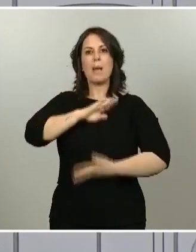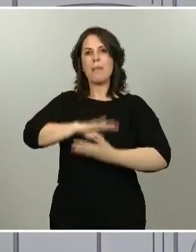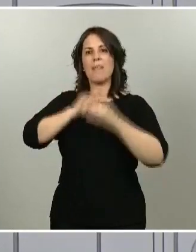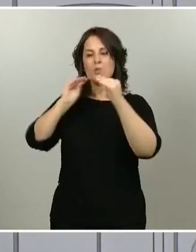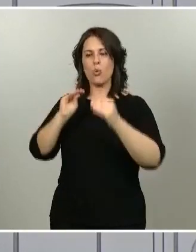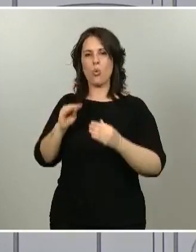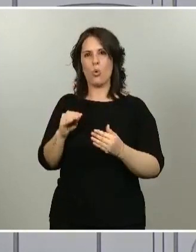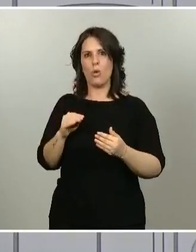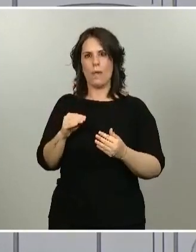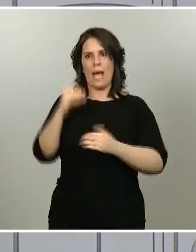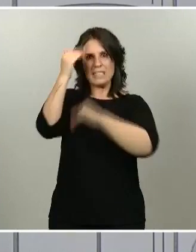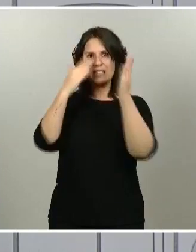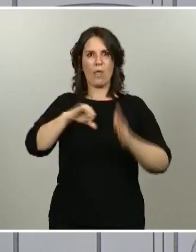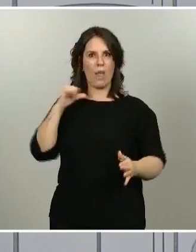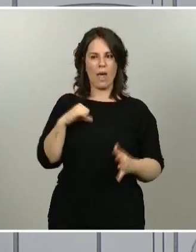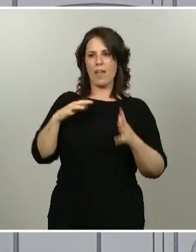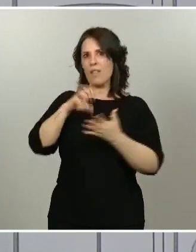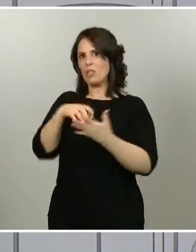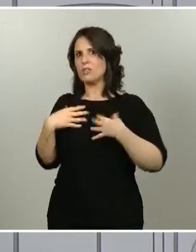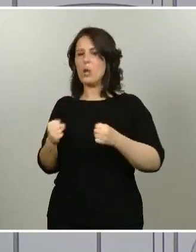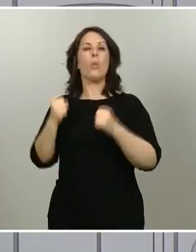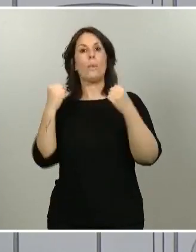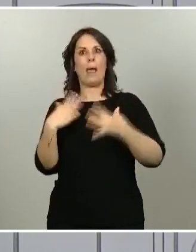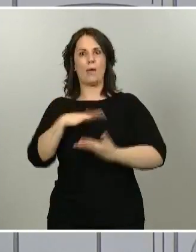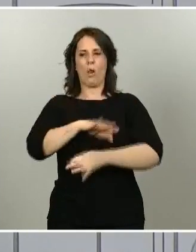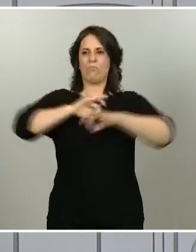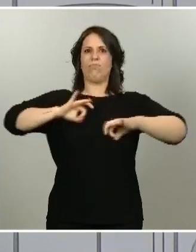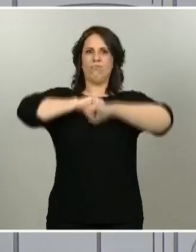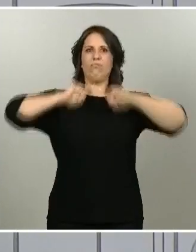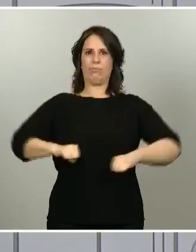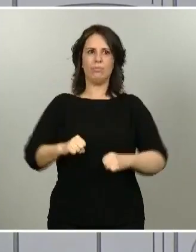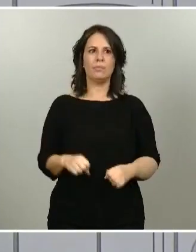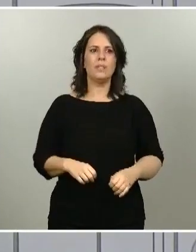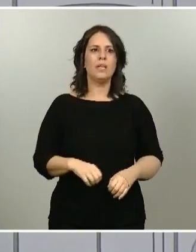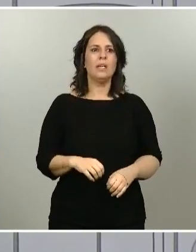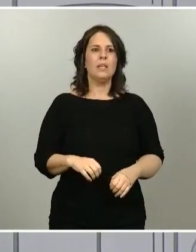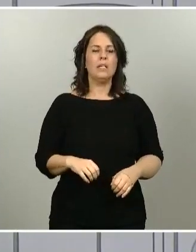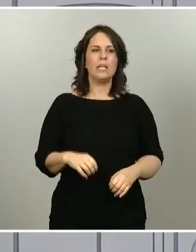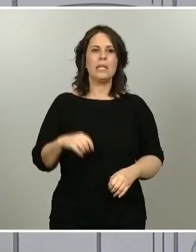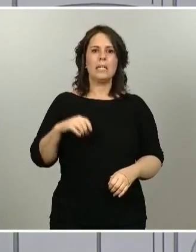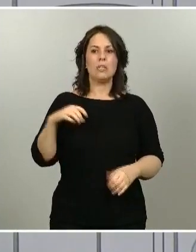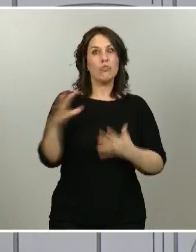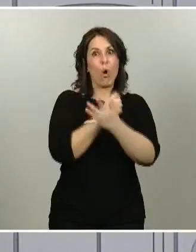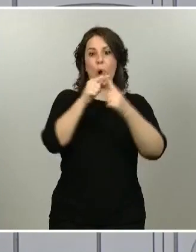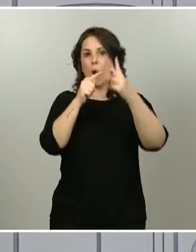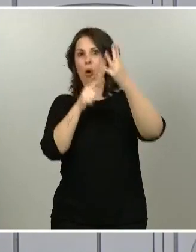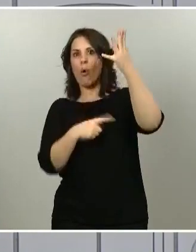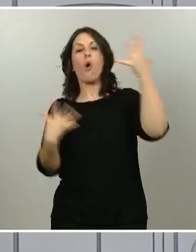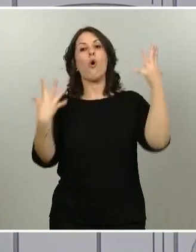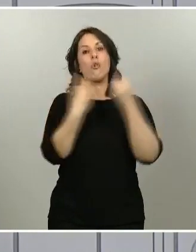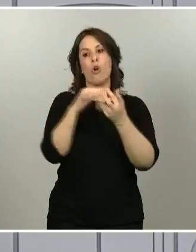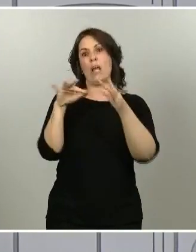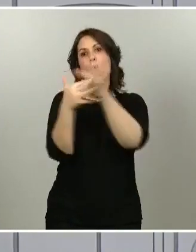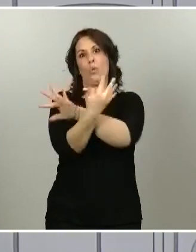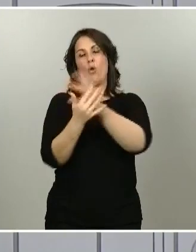Todas estas variables se tienen que tener instaladas y se tienen que tener operativas y junto con la evolución progresiva de la epidemia son lo